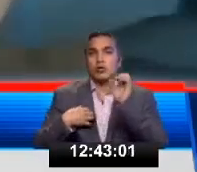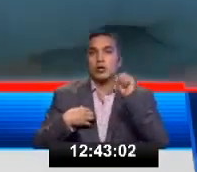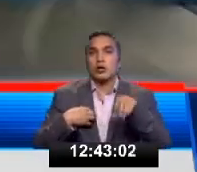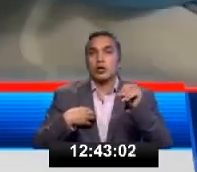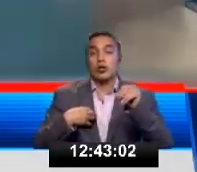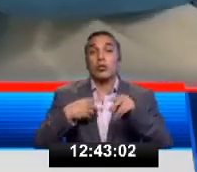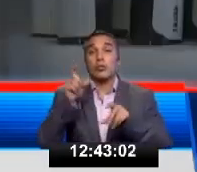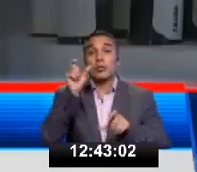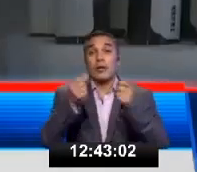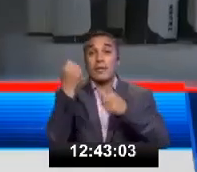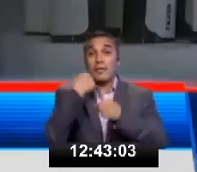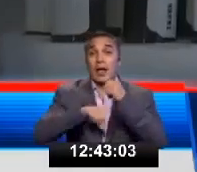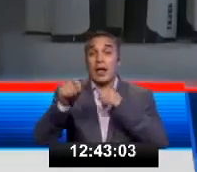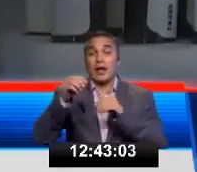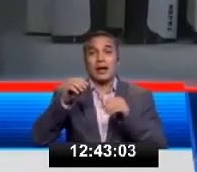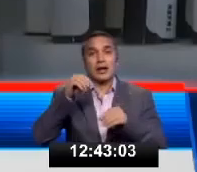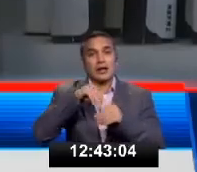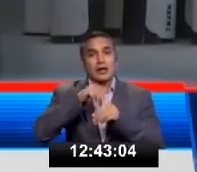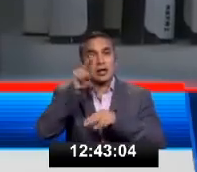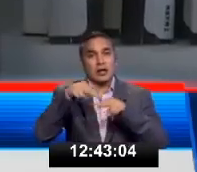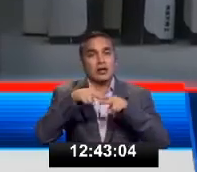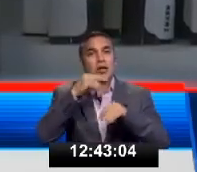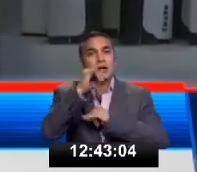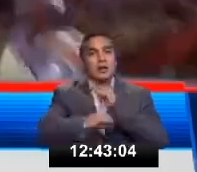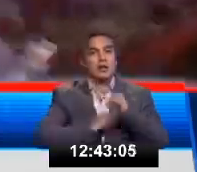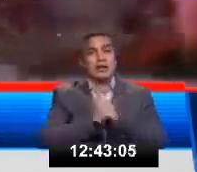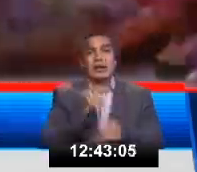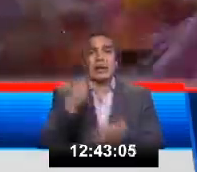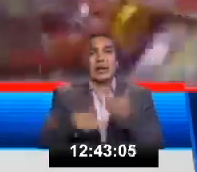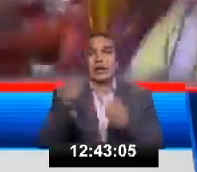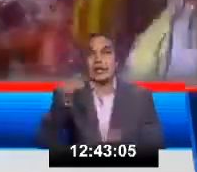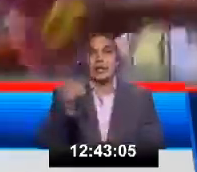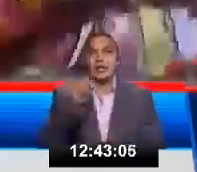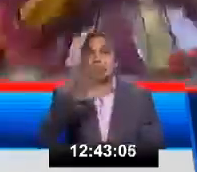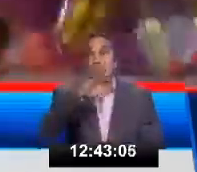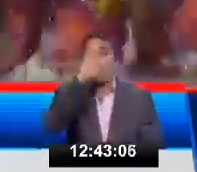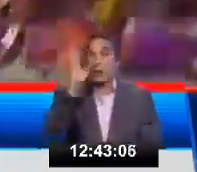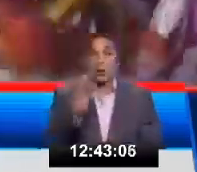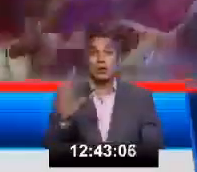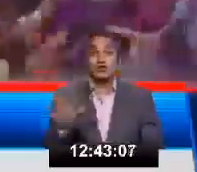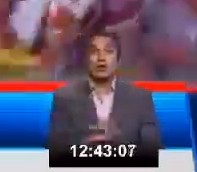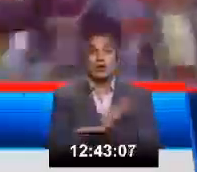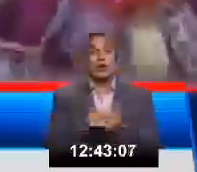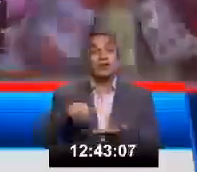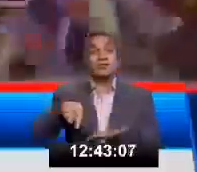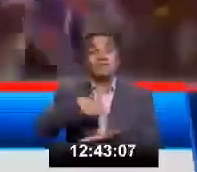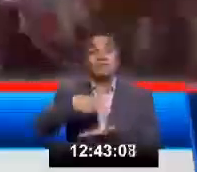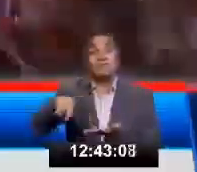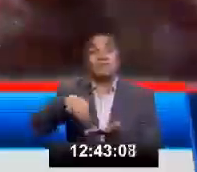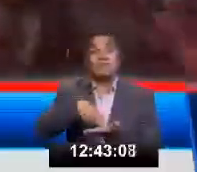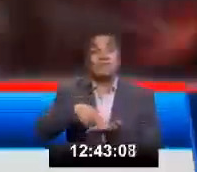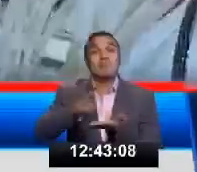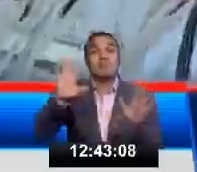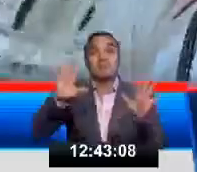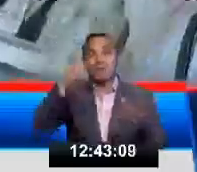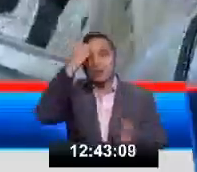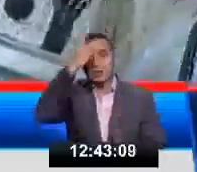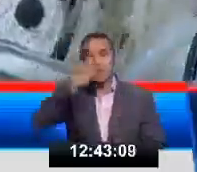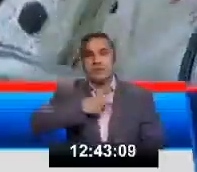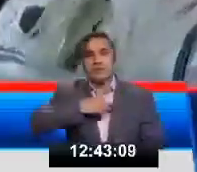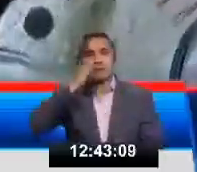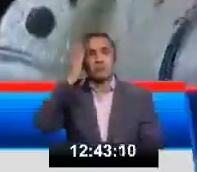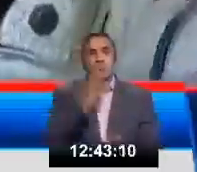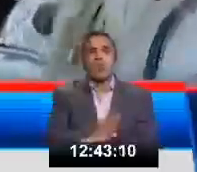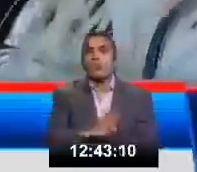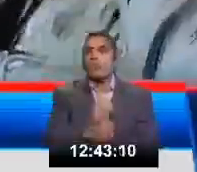viajeros de vuelos domésticos e internacionales que las requieran y en brasil- las escuelas de samba de río de janeiro decidieron suspender